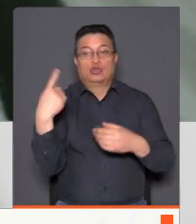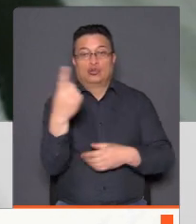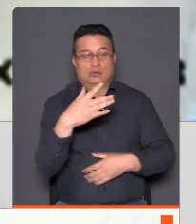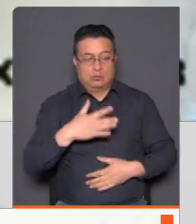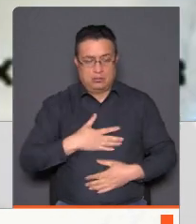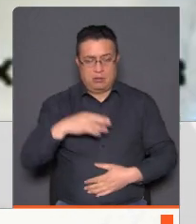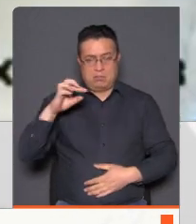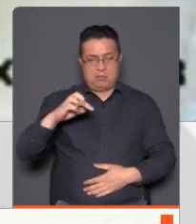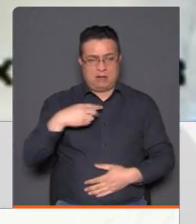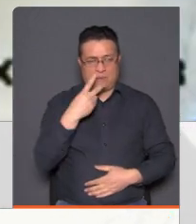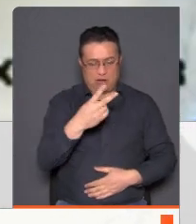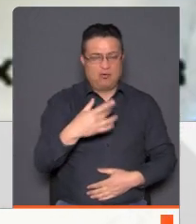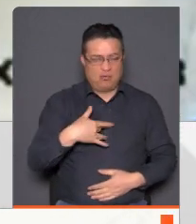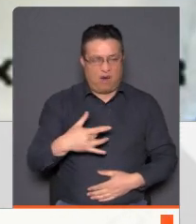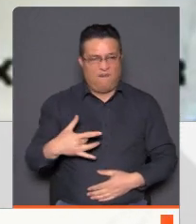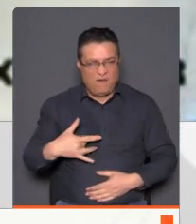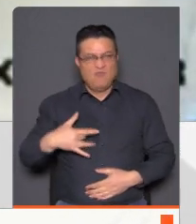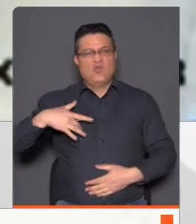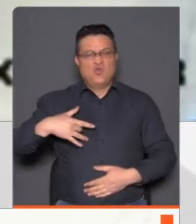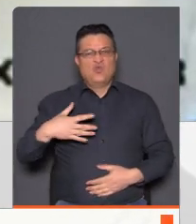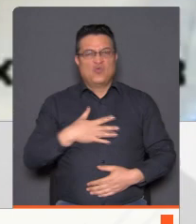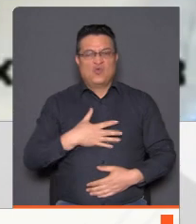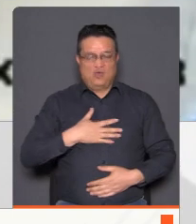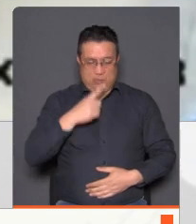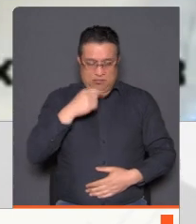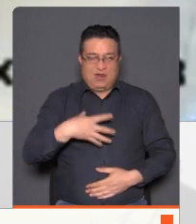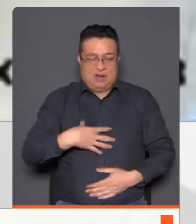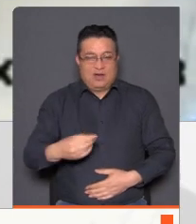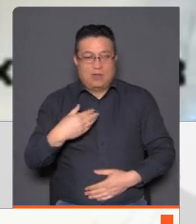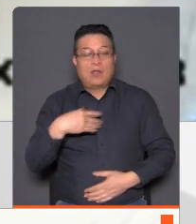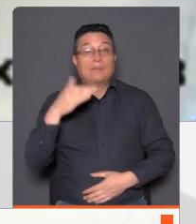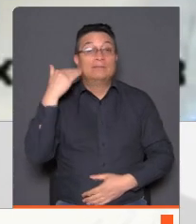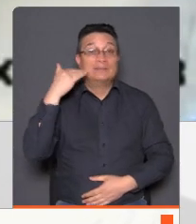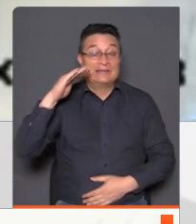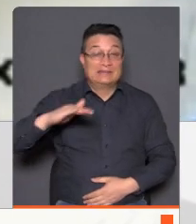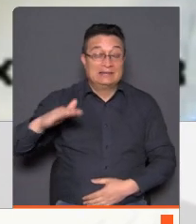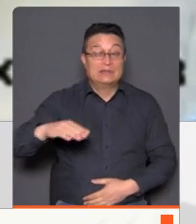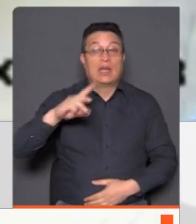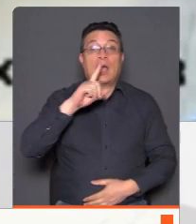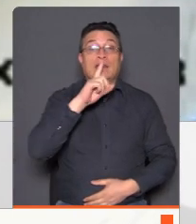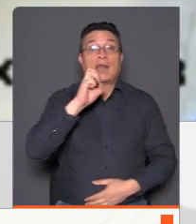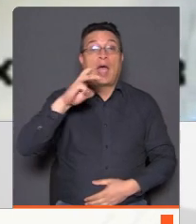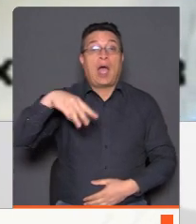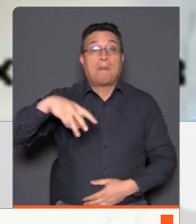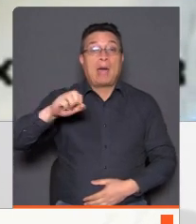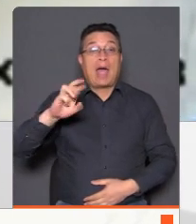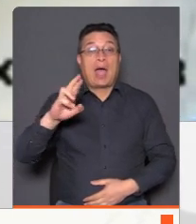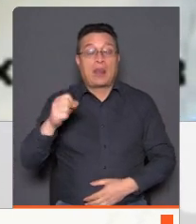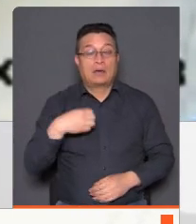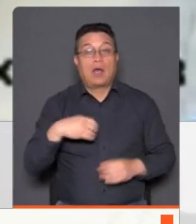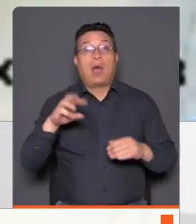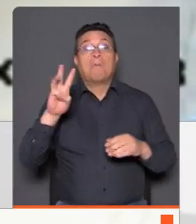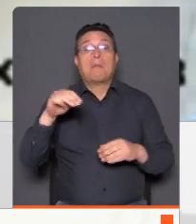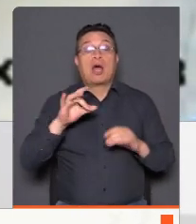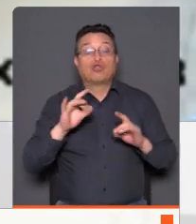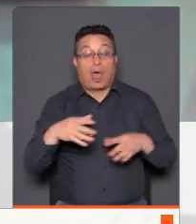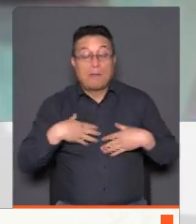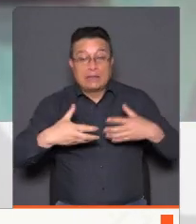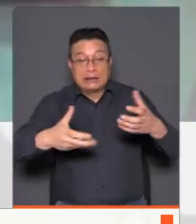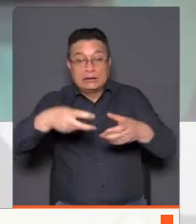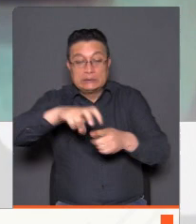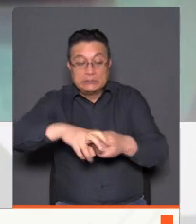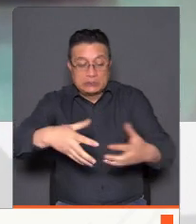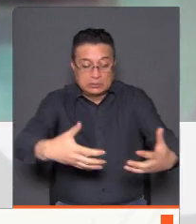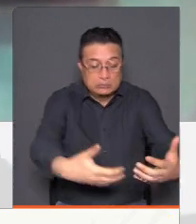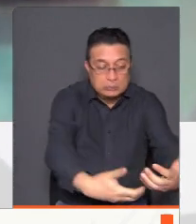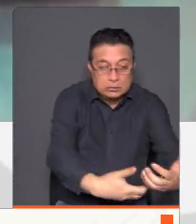también le afecta. Recuerde la menor, Tamara, sí, que fallece, ¿no es cierto? Y la mamá lo único que quería era sacarla de su silla. Y